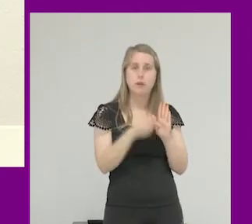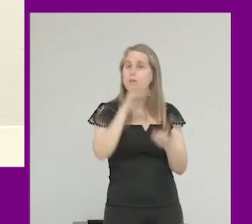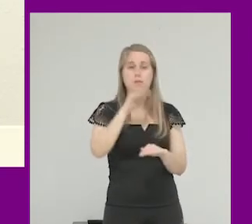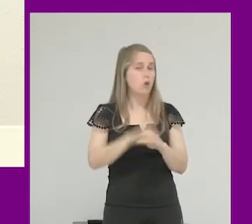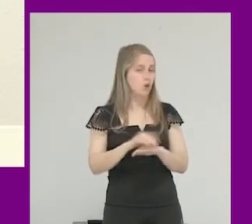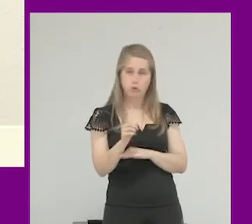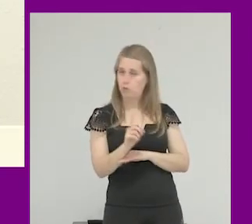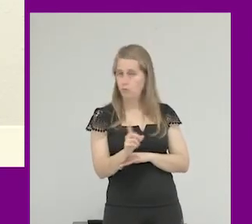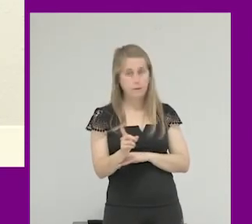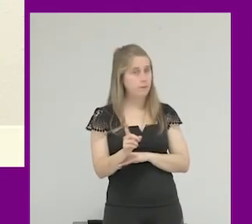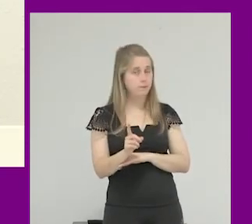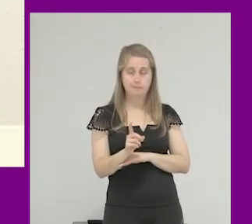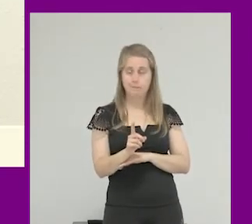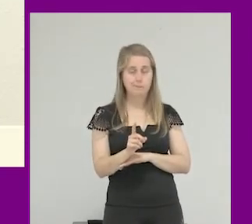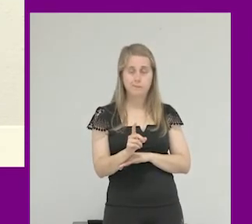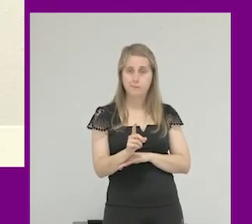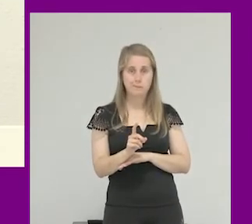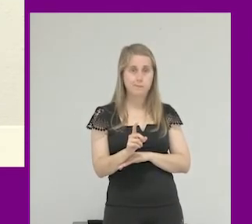cumple.